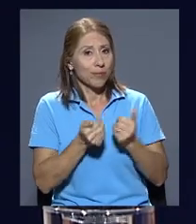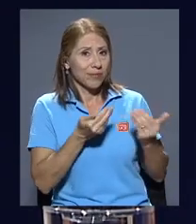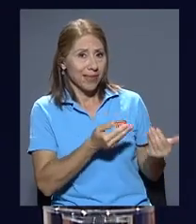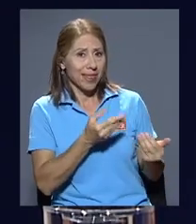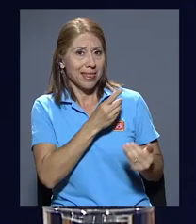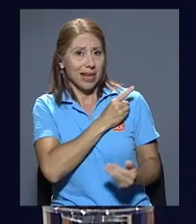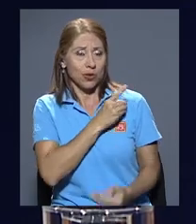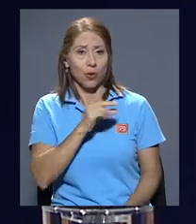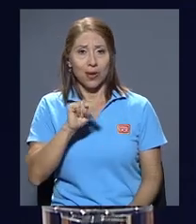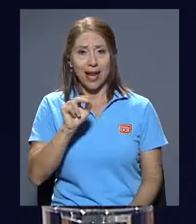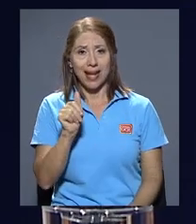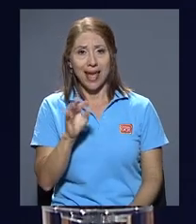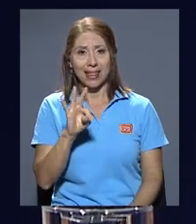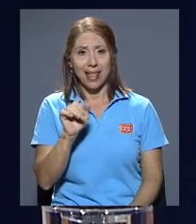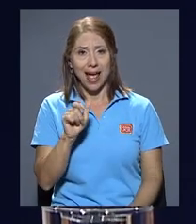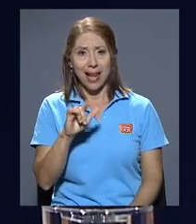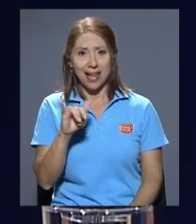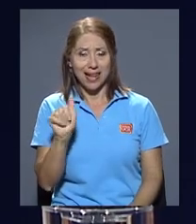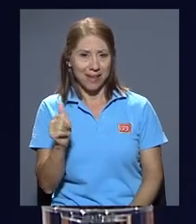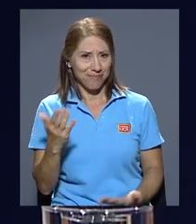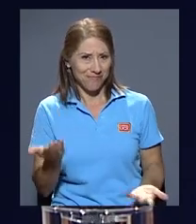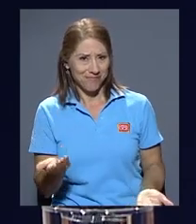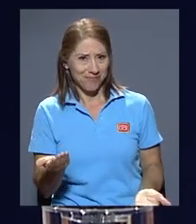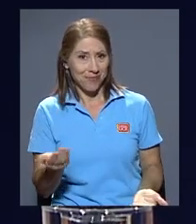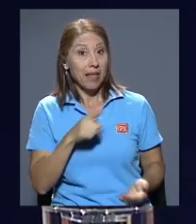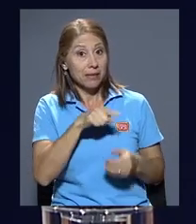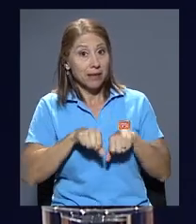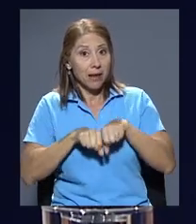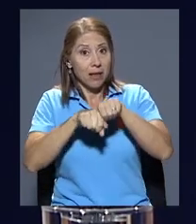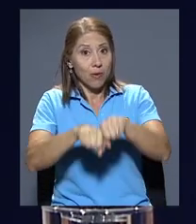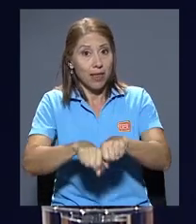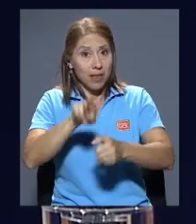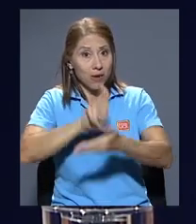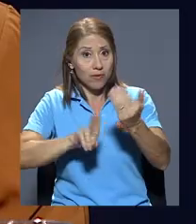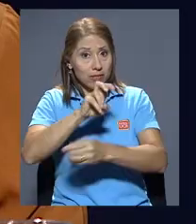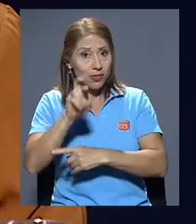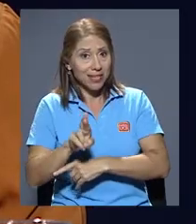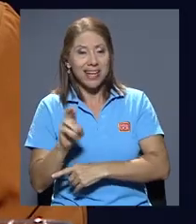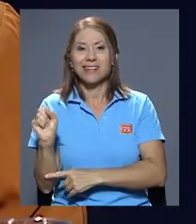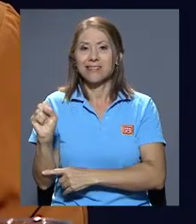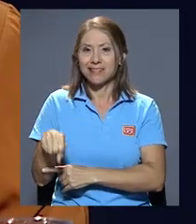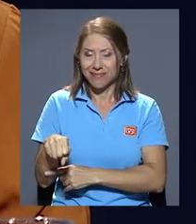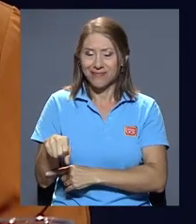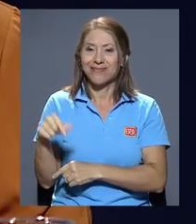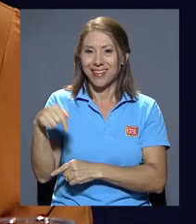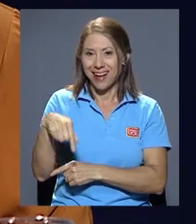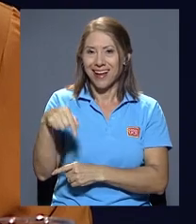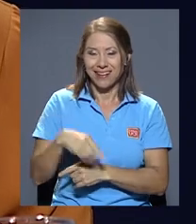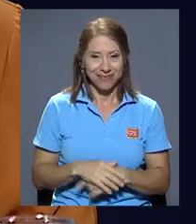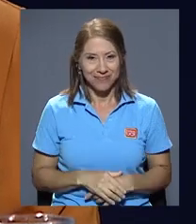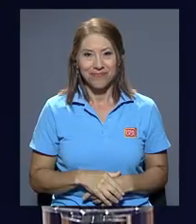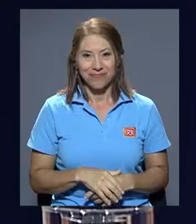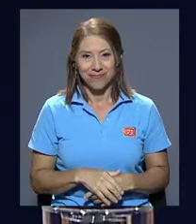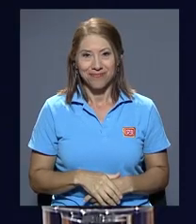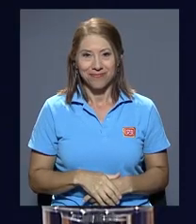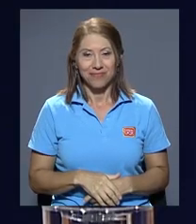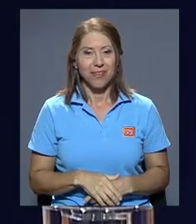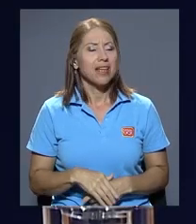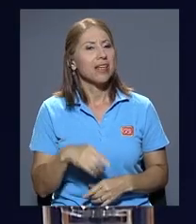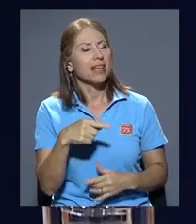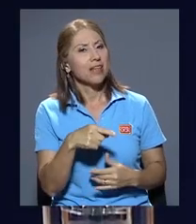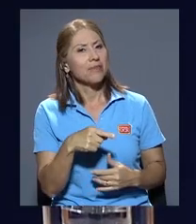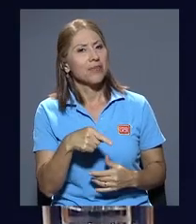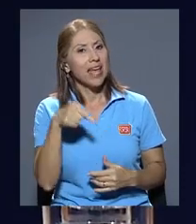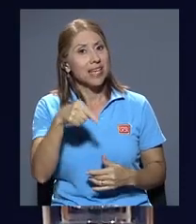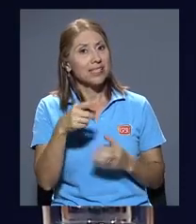directora, Natalia, por cierto, graduada de la Universidad de Costa Rica. Sí, de acá. ¿Y cómo